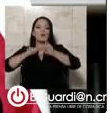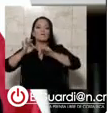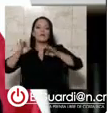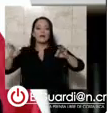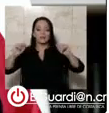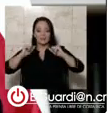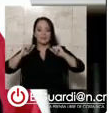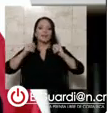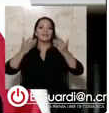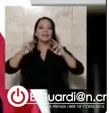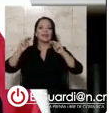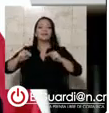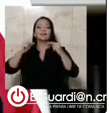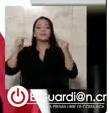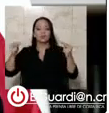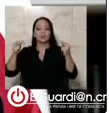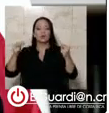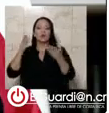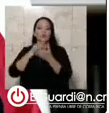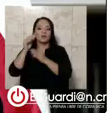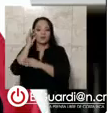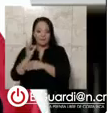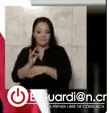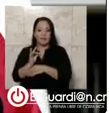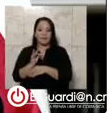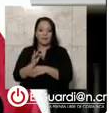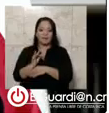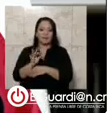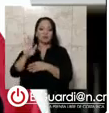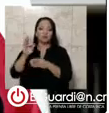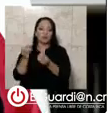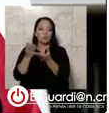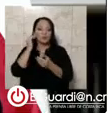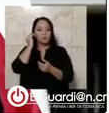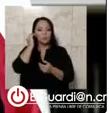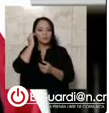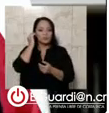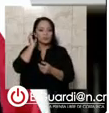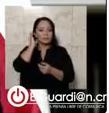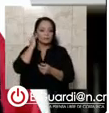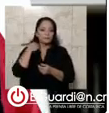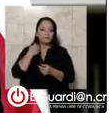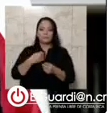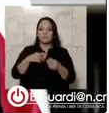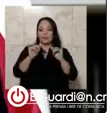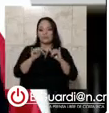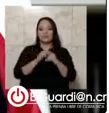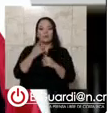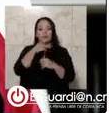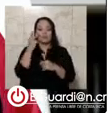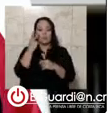que La Nación tuviera alguna credibilidad en sus publicaciones. Entonces, ahí está, para que usted lo